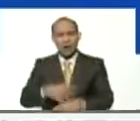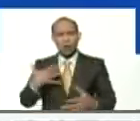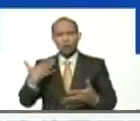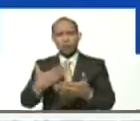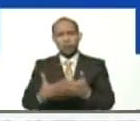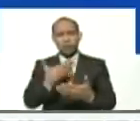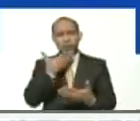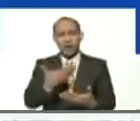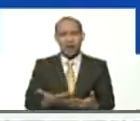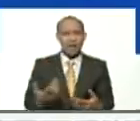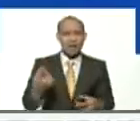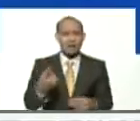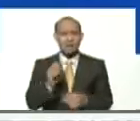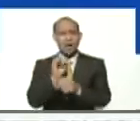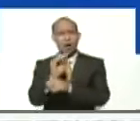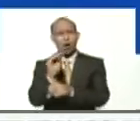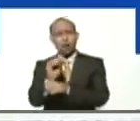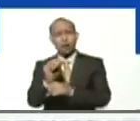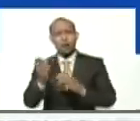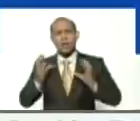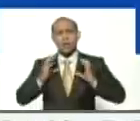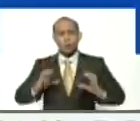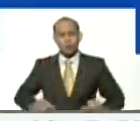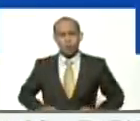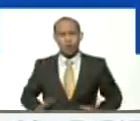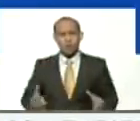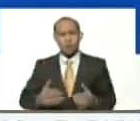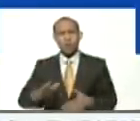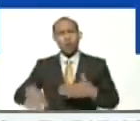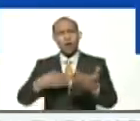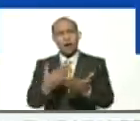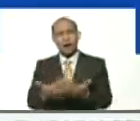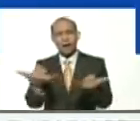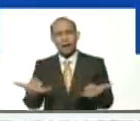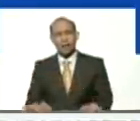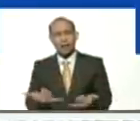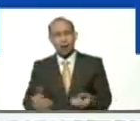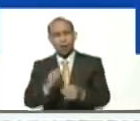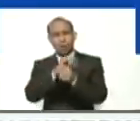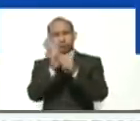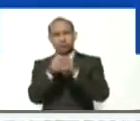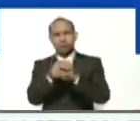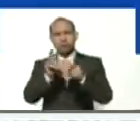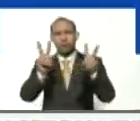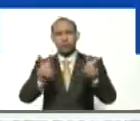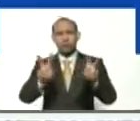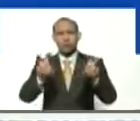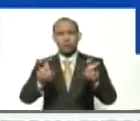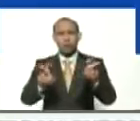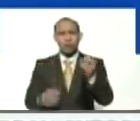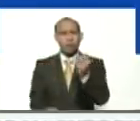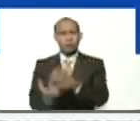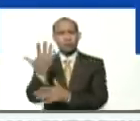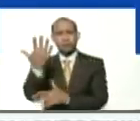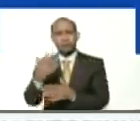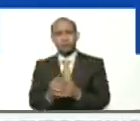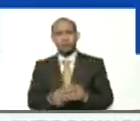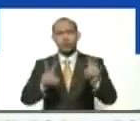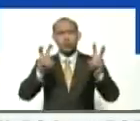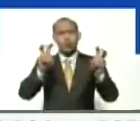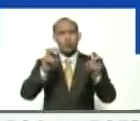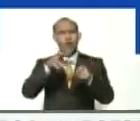de esta pandemia como lo estamos haciendo nuevamente ante esta nueva coyuntura es una nueva situación